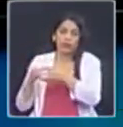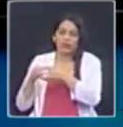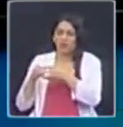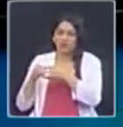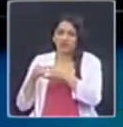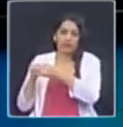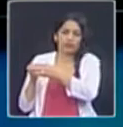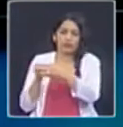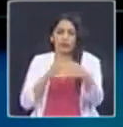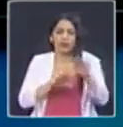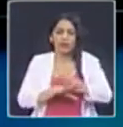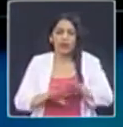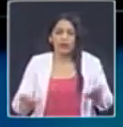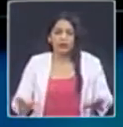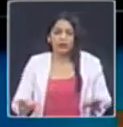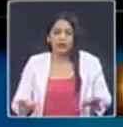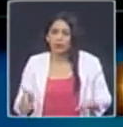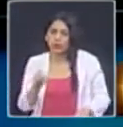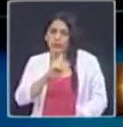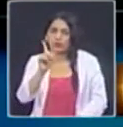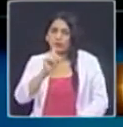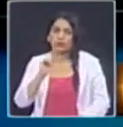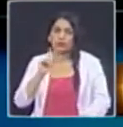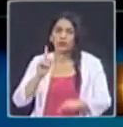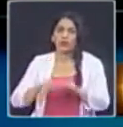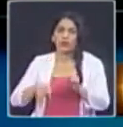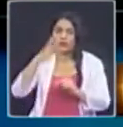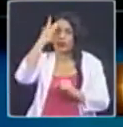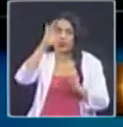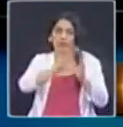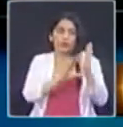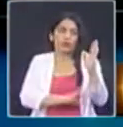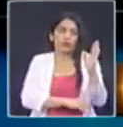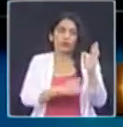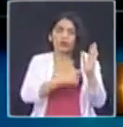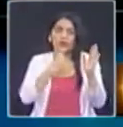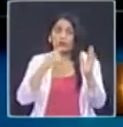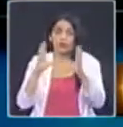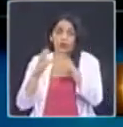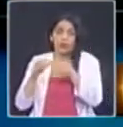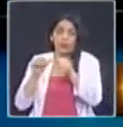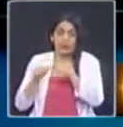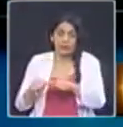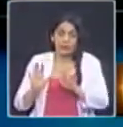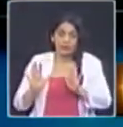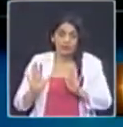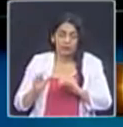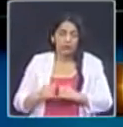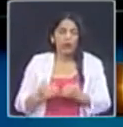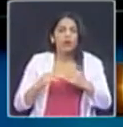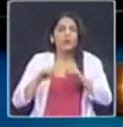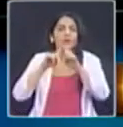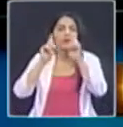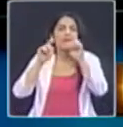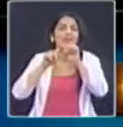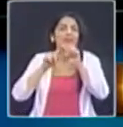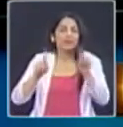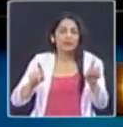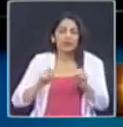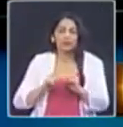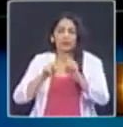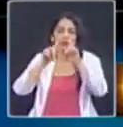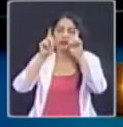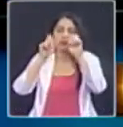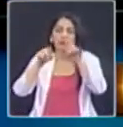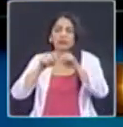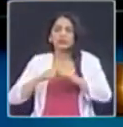una asamblea nacional constituyente porque se estaba alterando la estructura del estado la pregunta me parece que es muy válida en